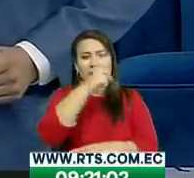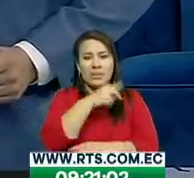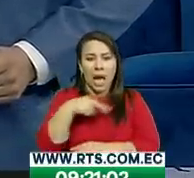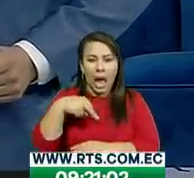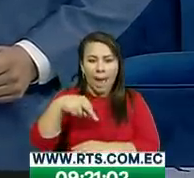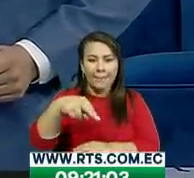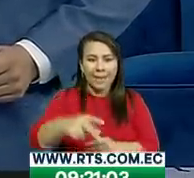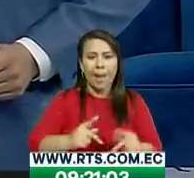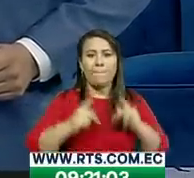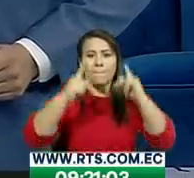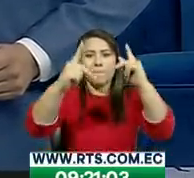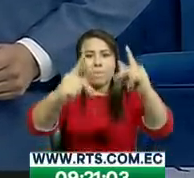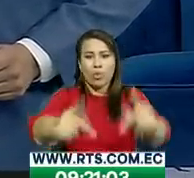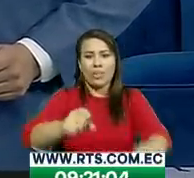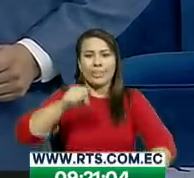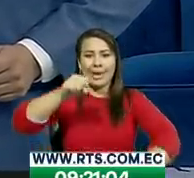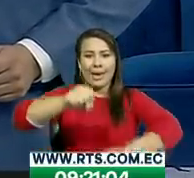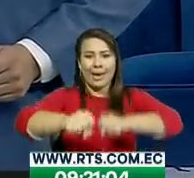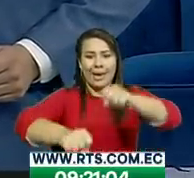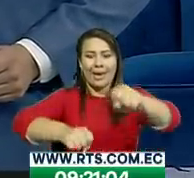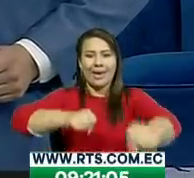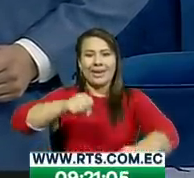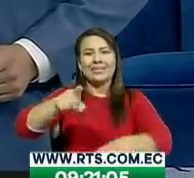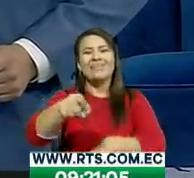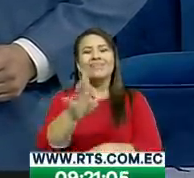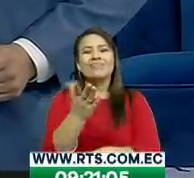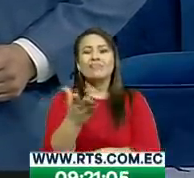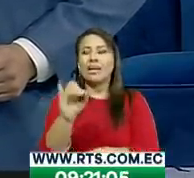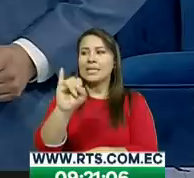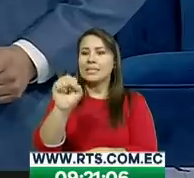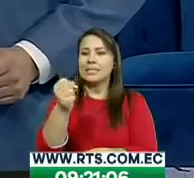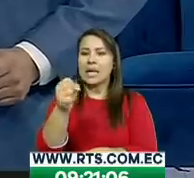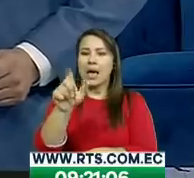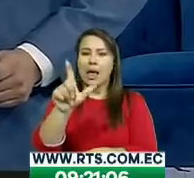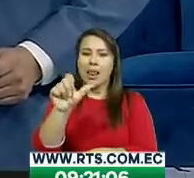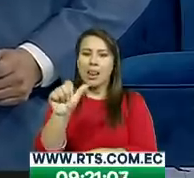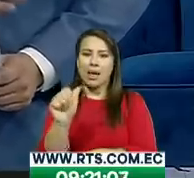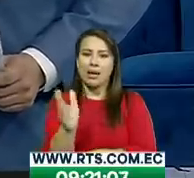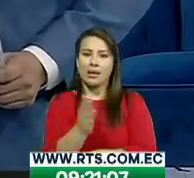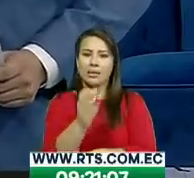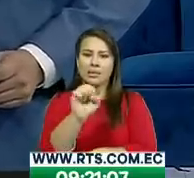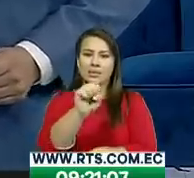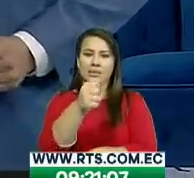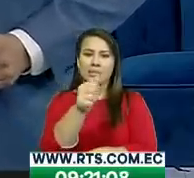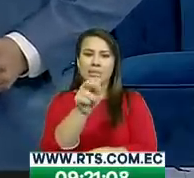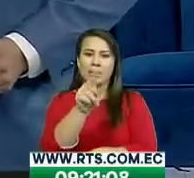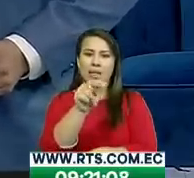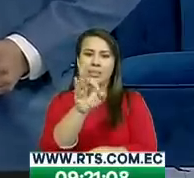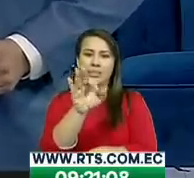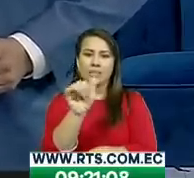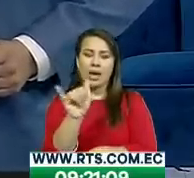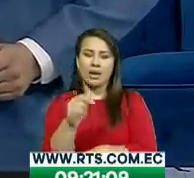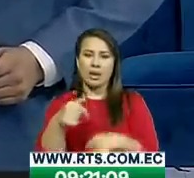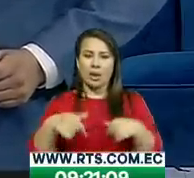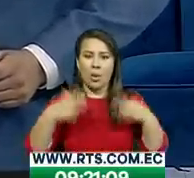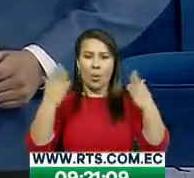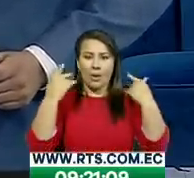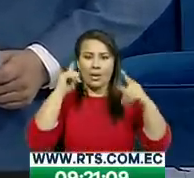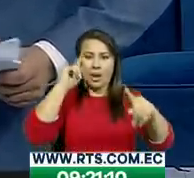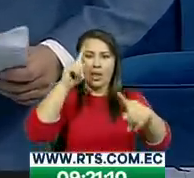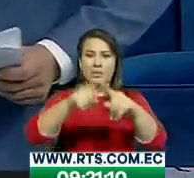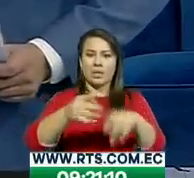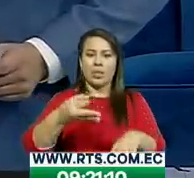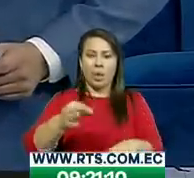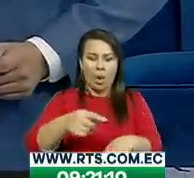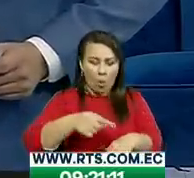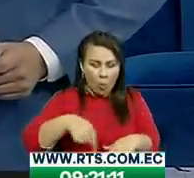del atentado del 27 de enero. Desde la frontera norte, con imágenes de Henry Peñaranda, informó Iván Casamen.